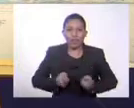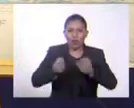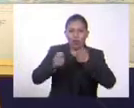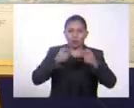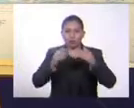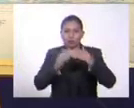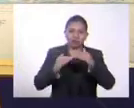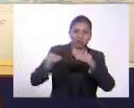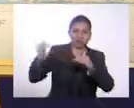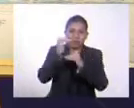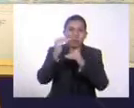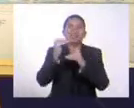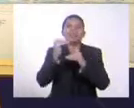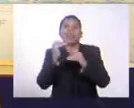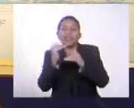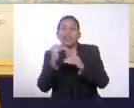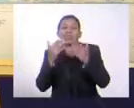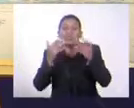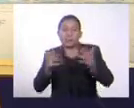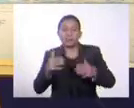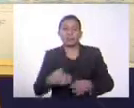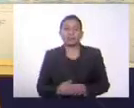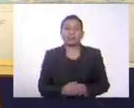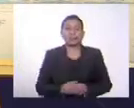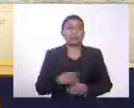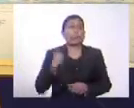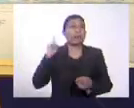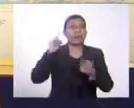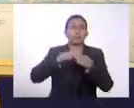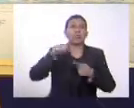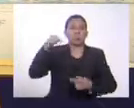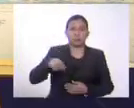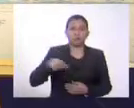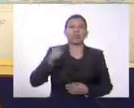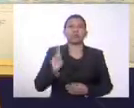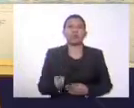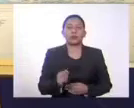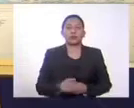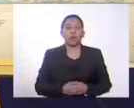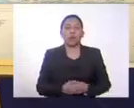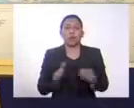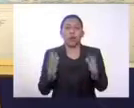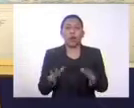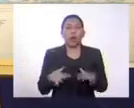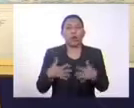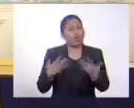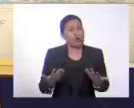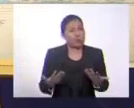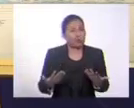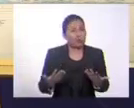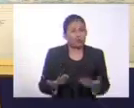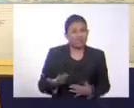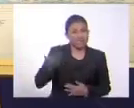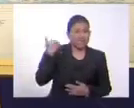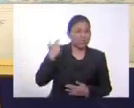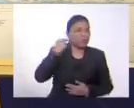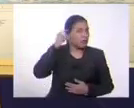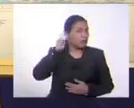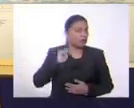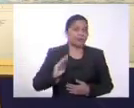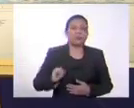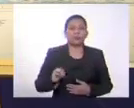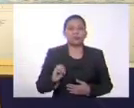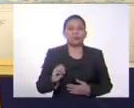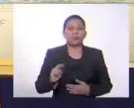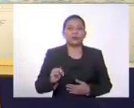¿Y cómo es que Montesquieu realiza la toma de esas ideas que inicialmente Aristóteles